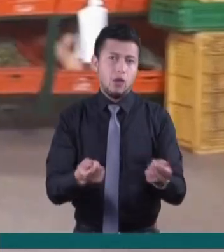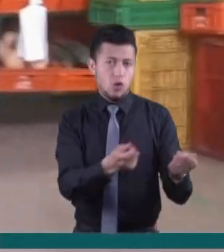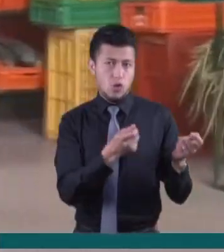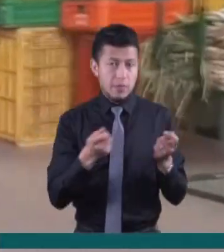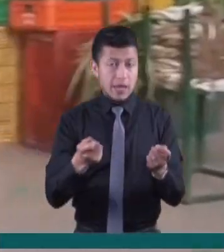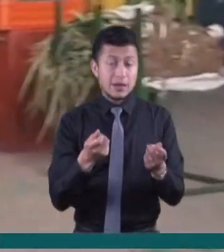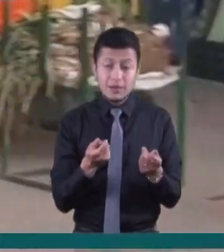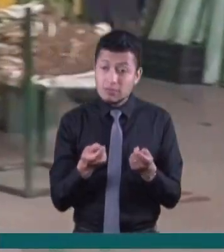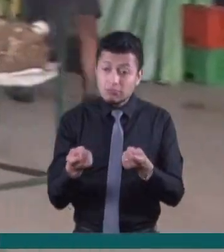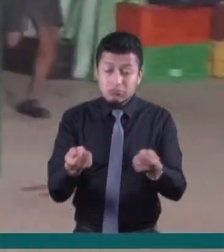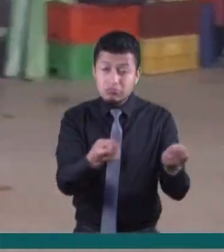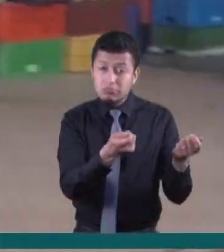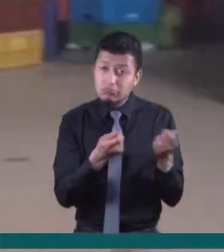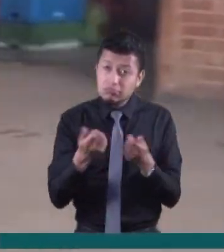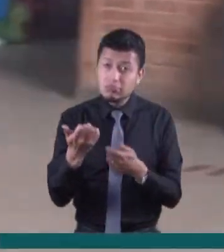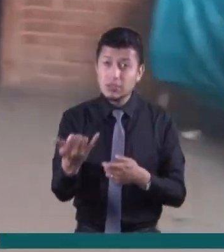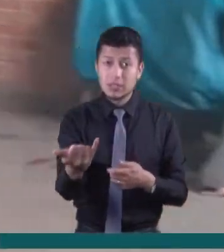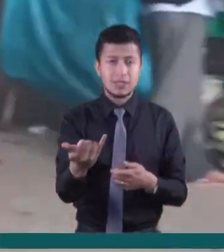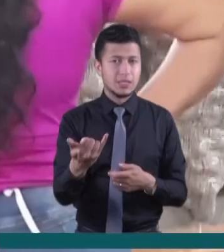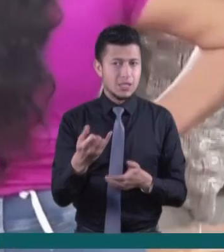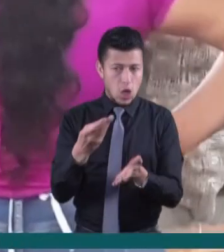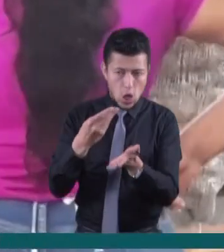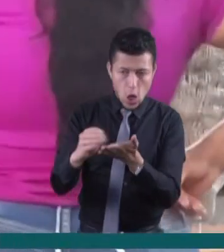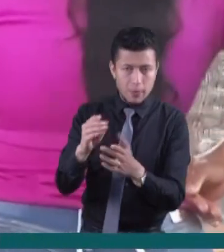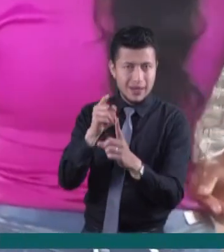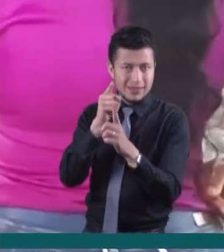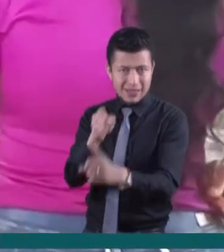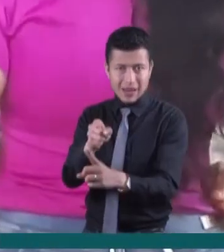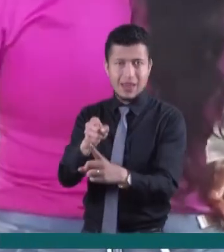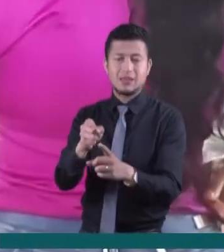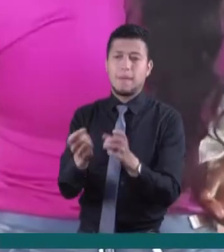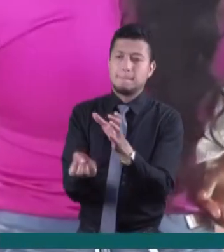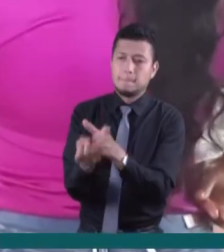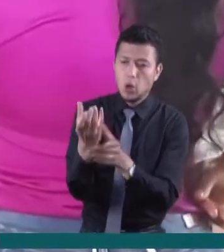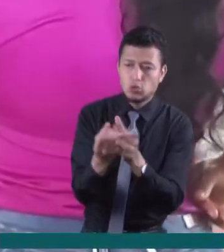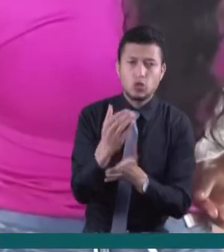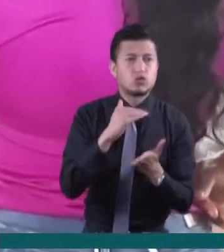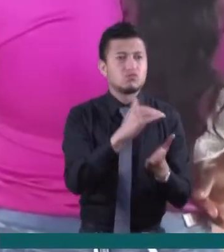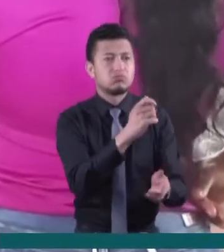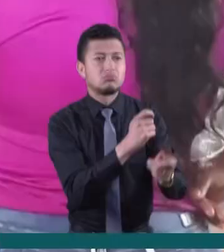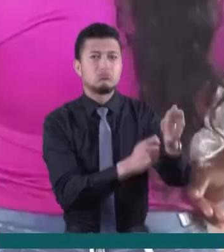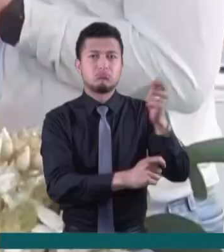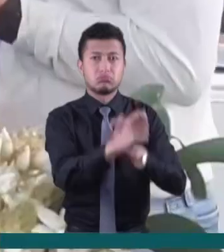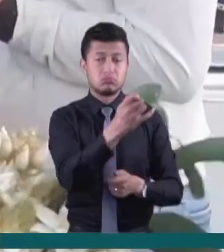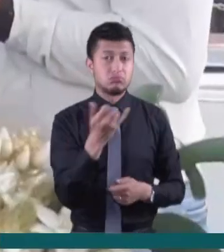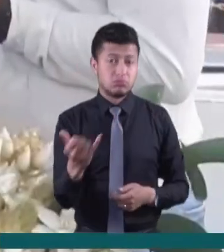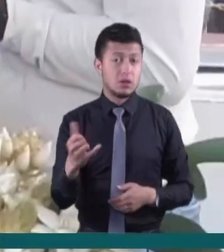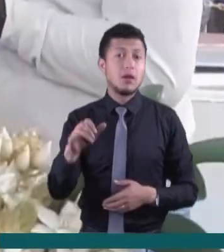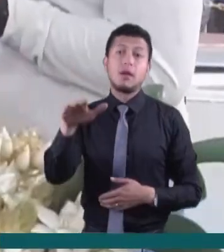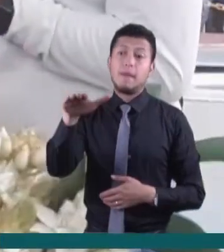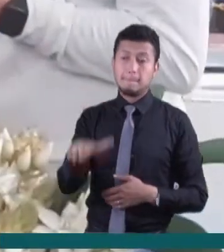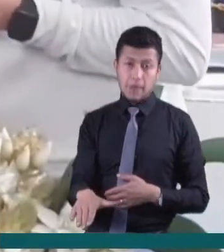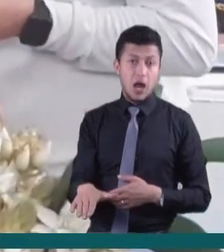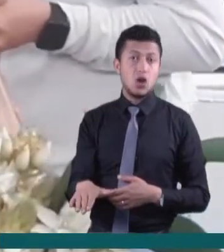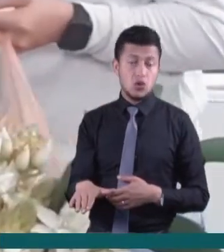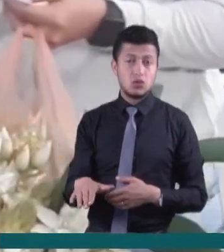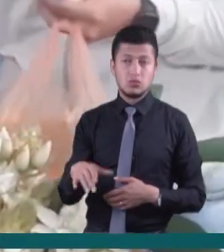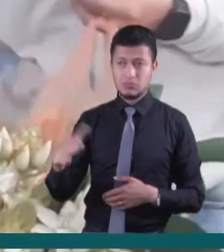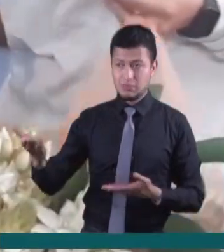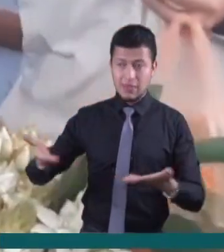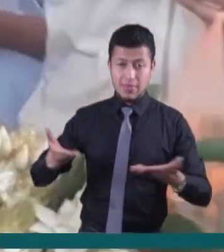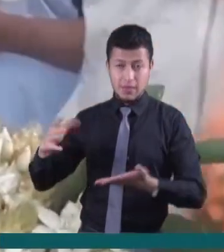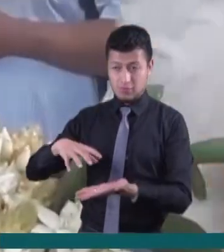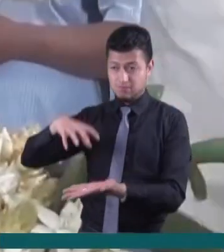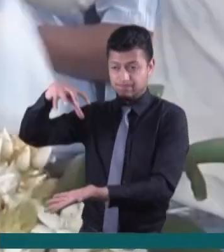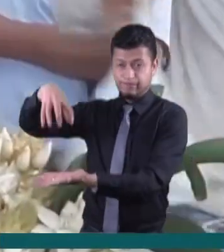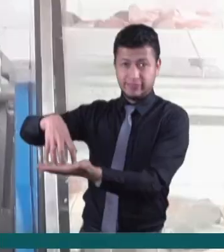abastos es la economía, pues los precios, al ser en su mayoría una compra directa a los productores y proveedores mayoristas, son más bajos que en los almacenes